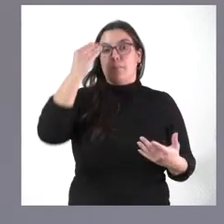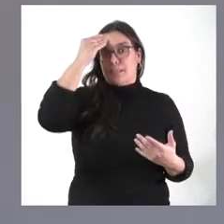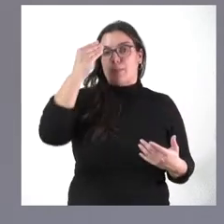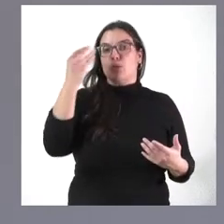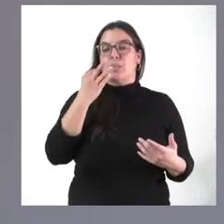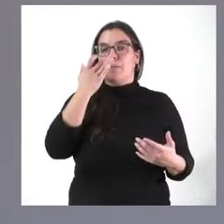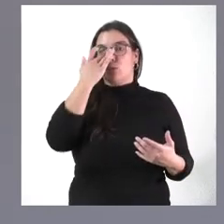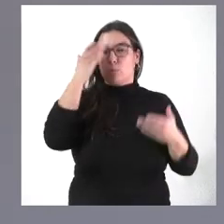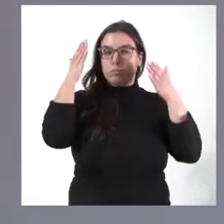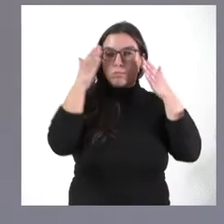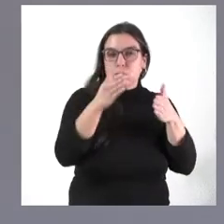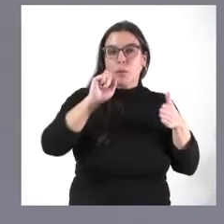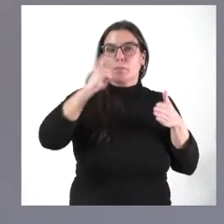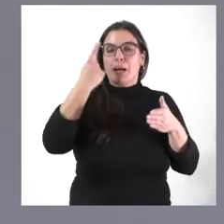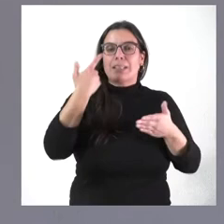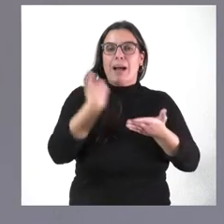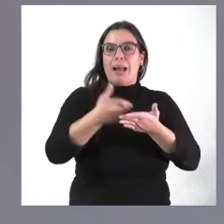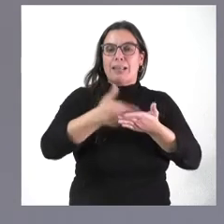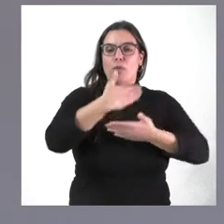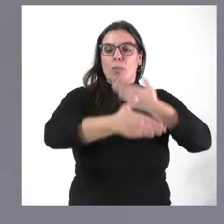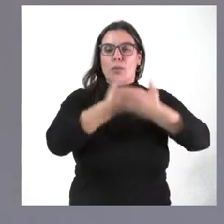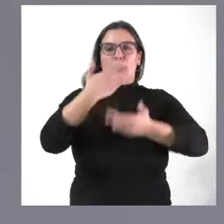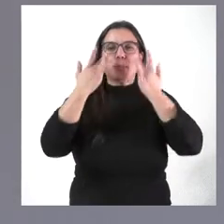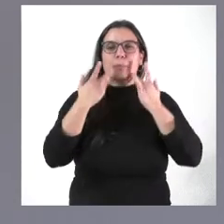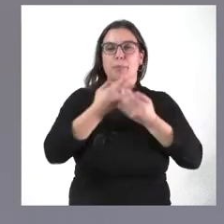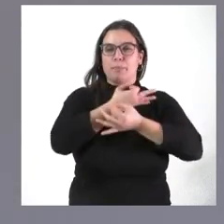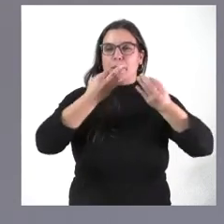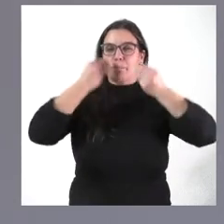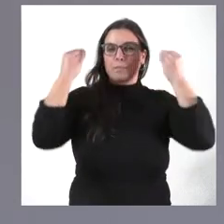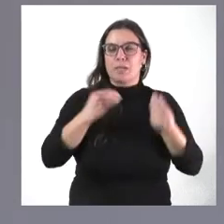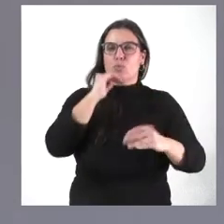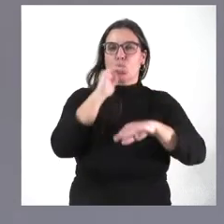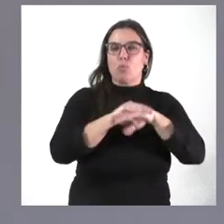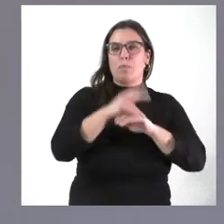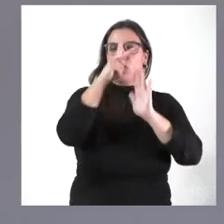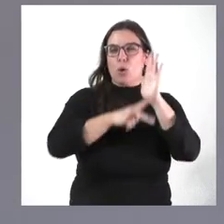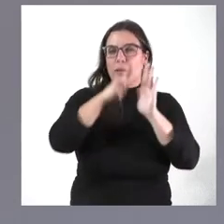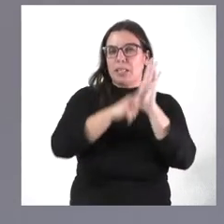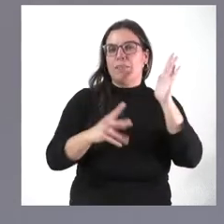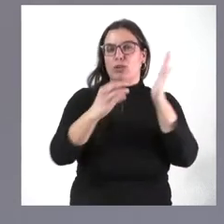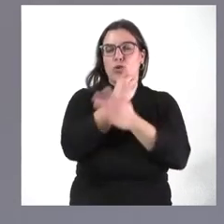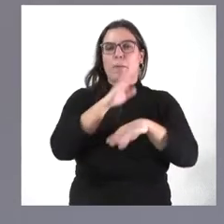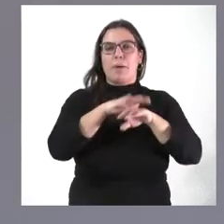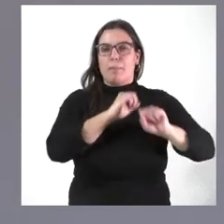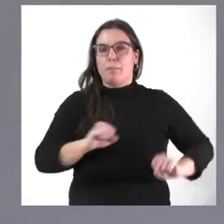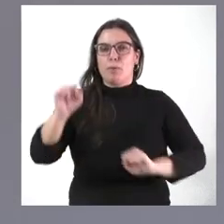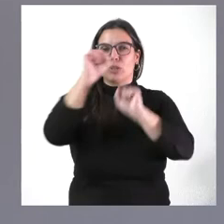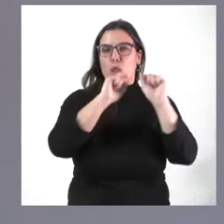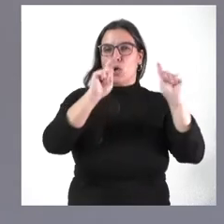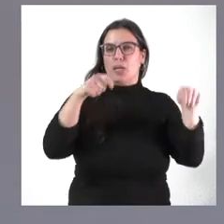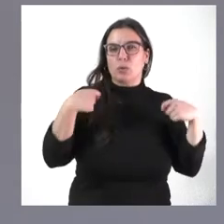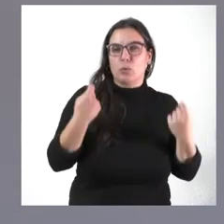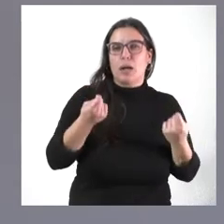todas las tareas es garantizando todos los procedimientos garantizando el cumplimiento de toda la normativa en materia de protección de la naturaleza